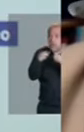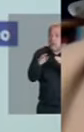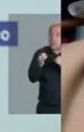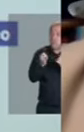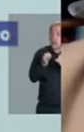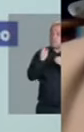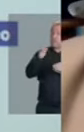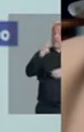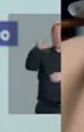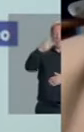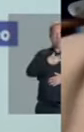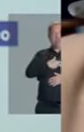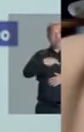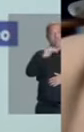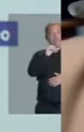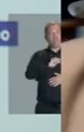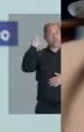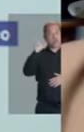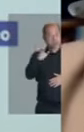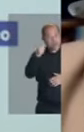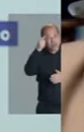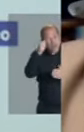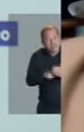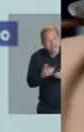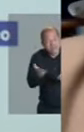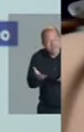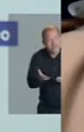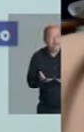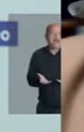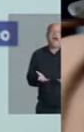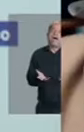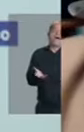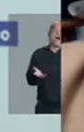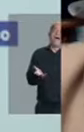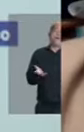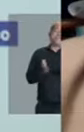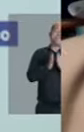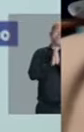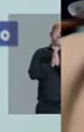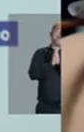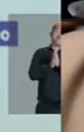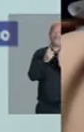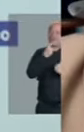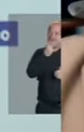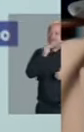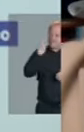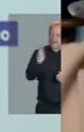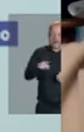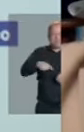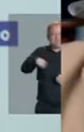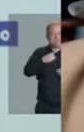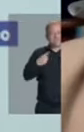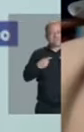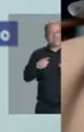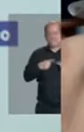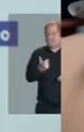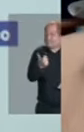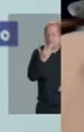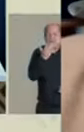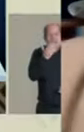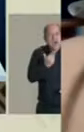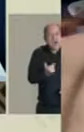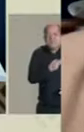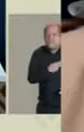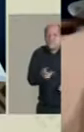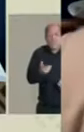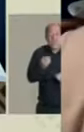gobierno. Claudia Sheinbaum hablaba de continuar el segundo piso de la transformación, como así le ha llamado el presidente Andrés Manuel López Obrador